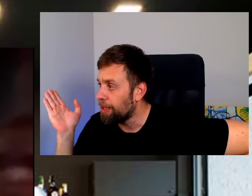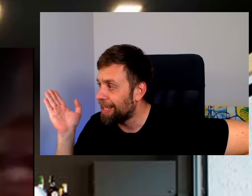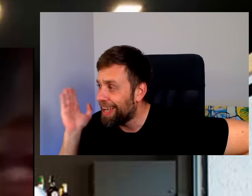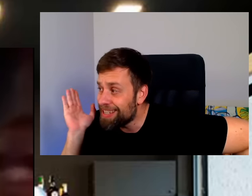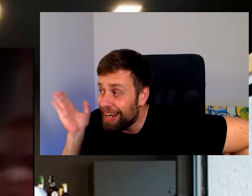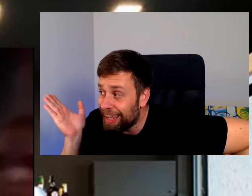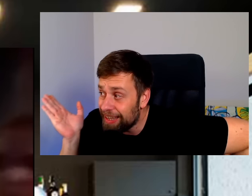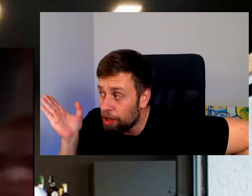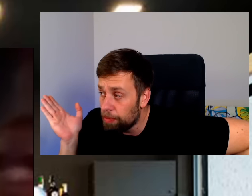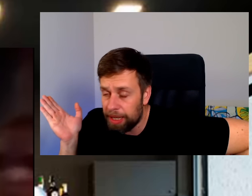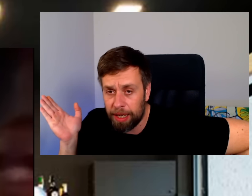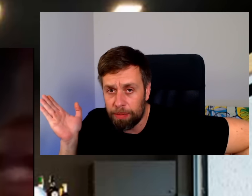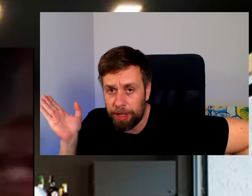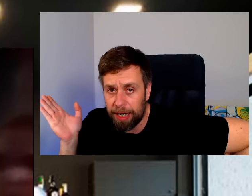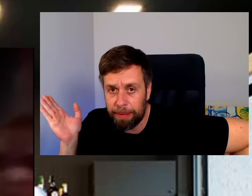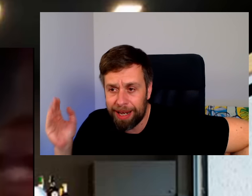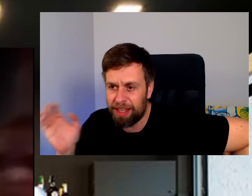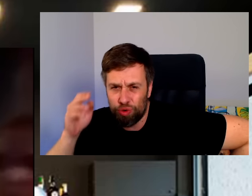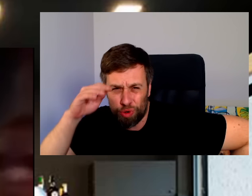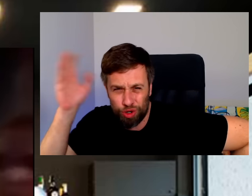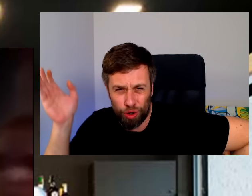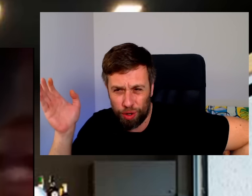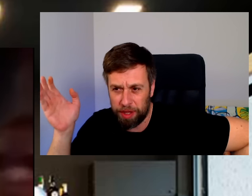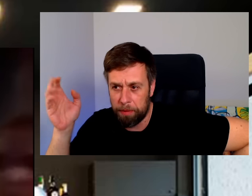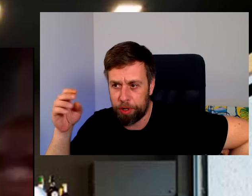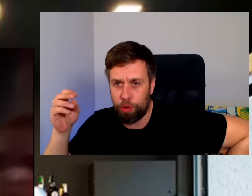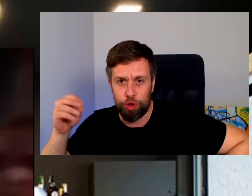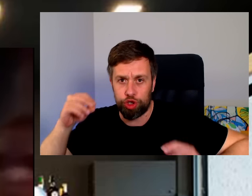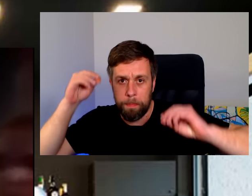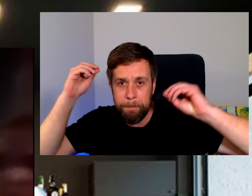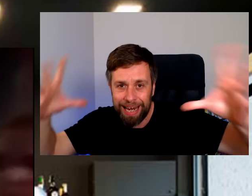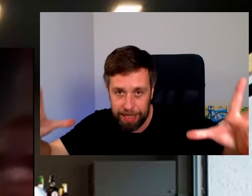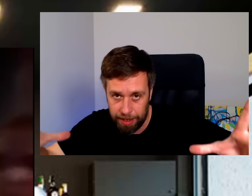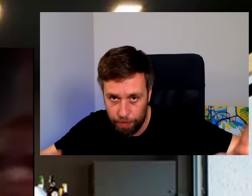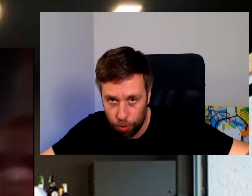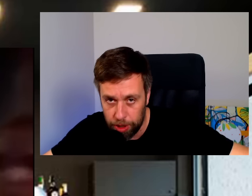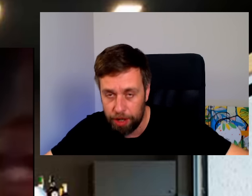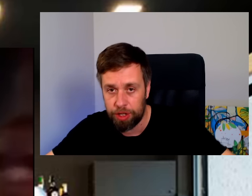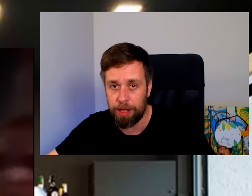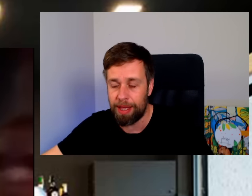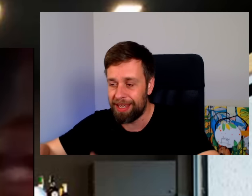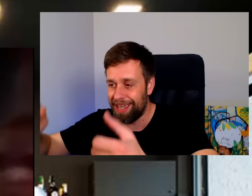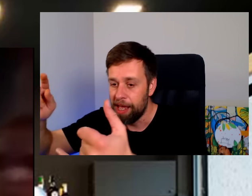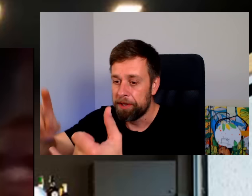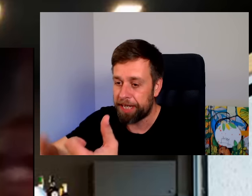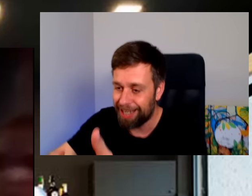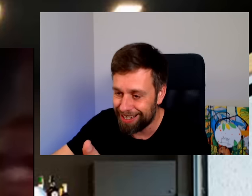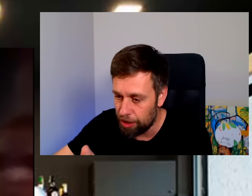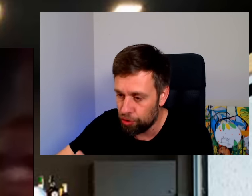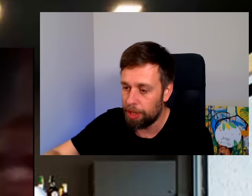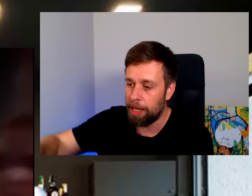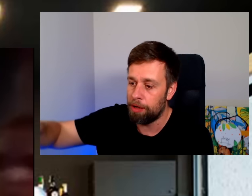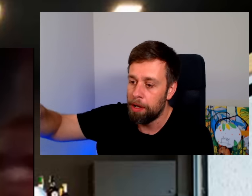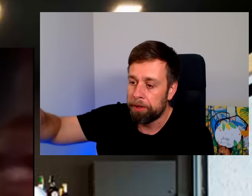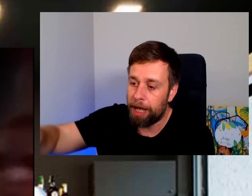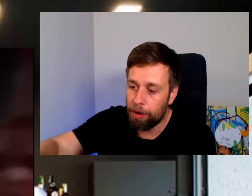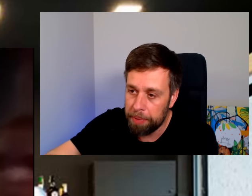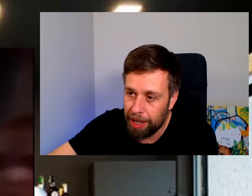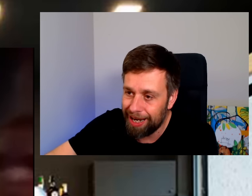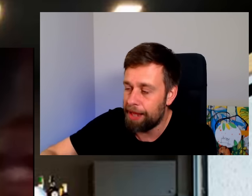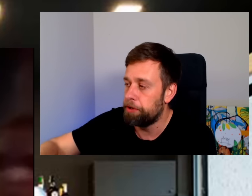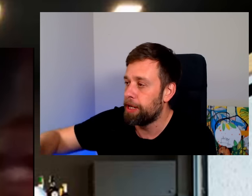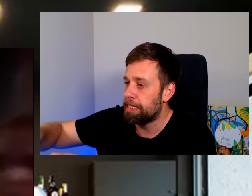tenga que ser gente como como Iker Jiménez Que es un rostro conocido pero como los miles de voluntarios que han ido allí que se han gastado su dinero